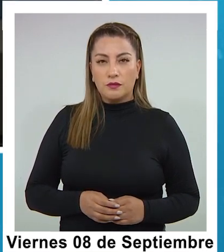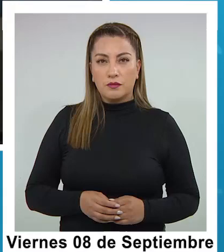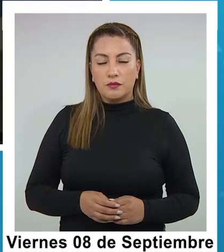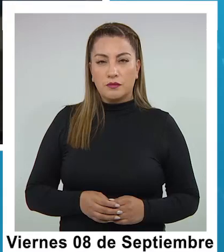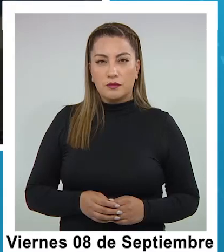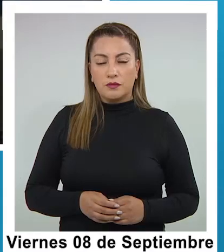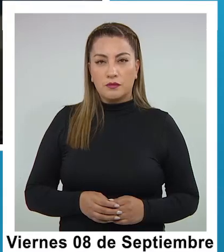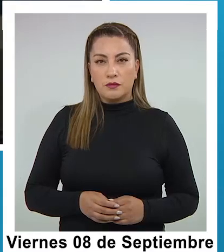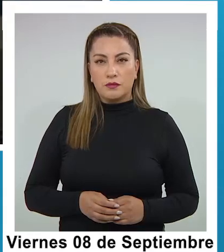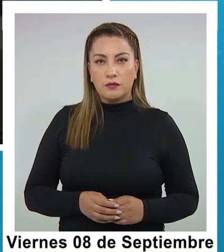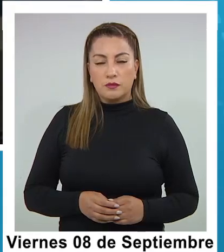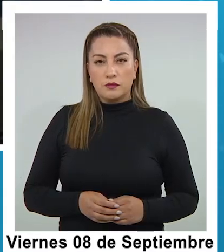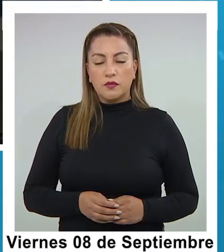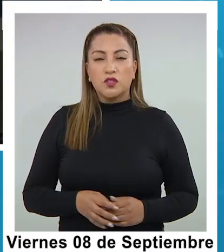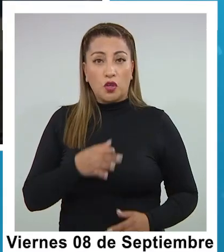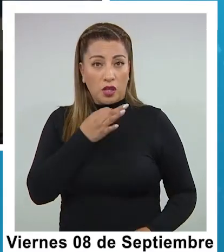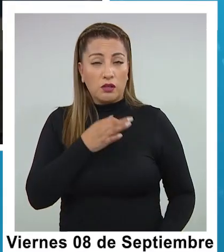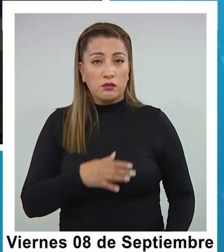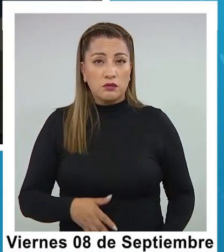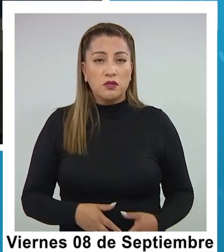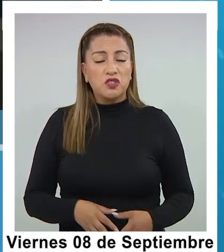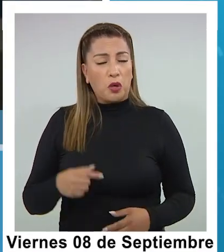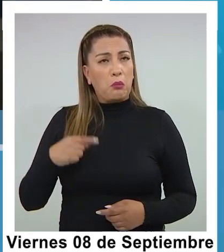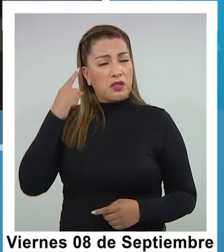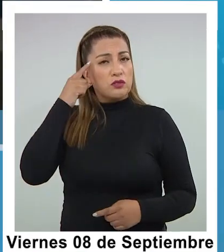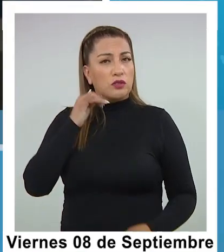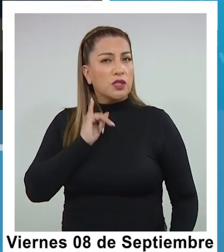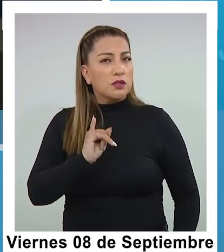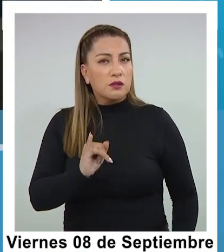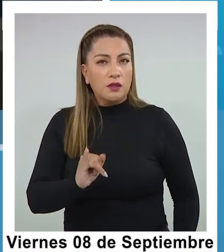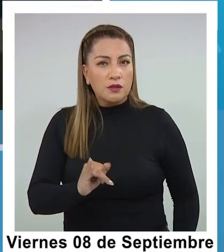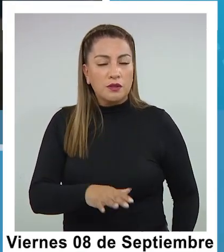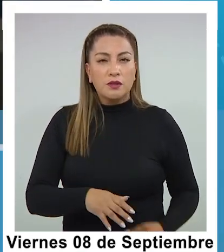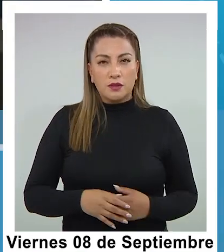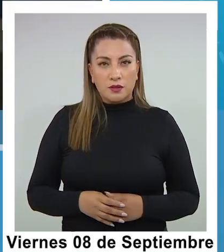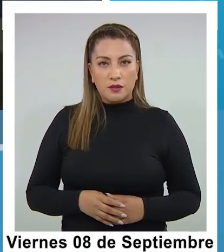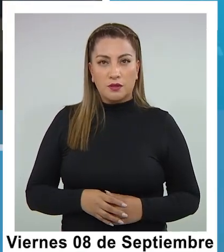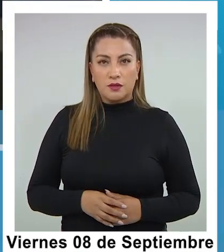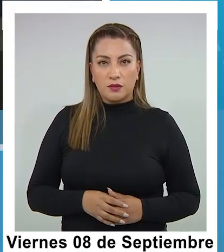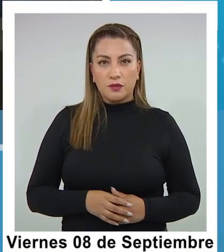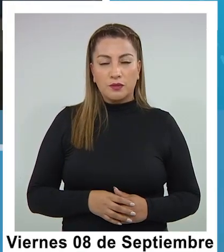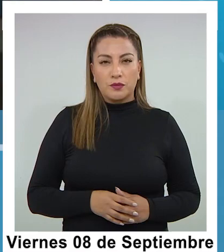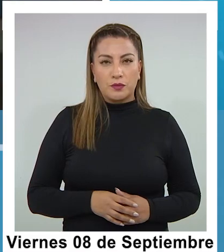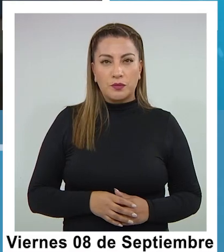Yo me temo que sí, pues. Yo me temo que sí. Me temo que